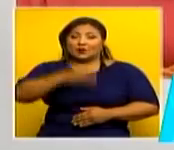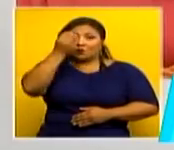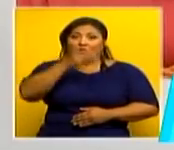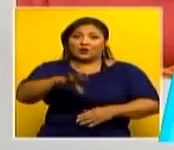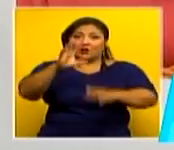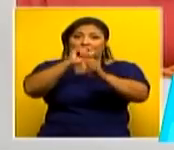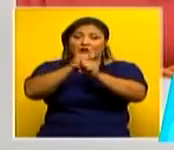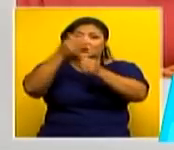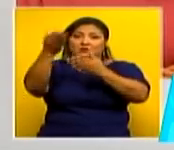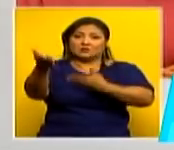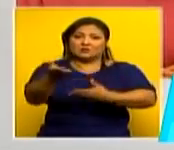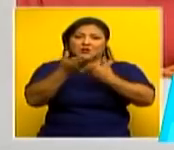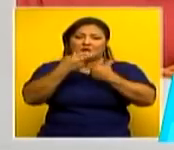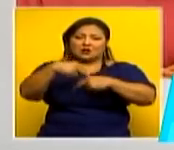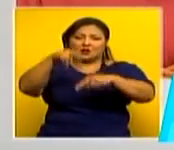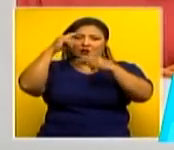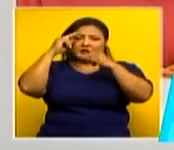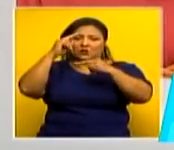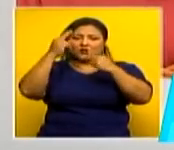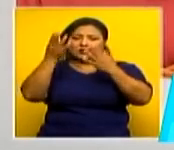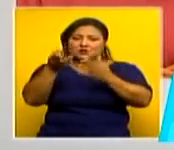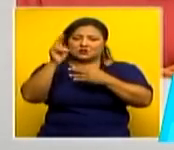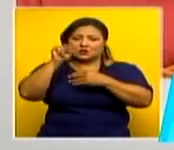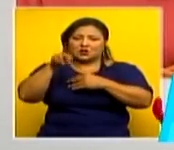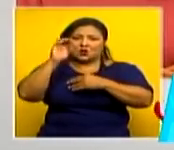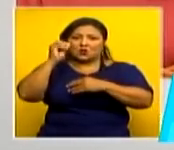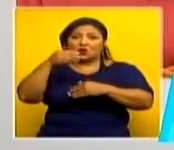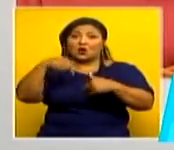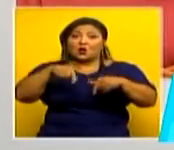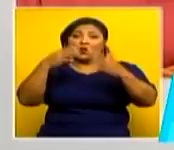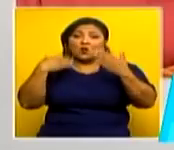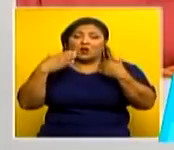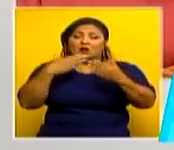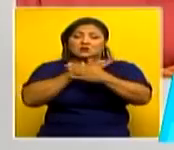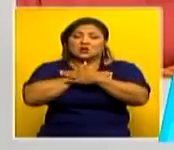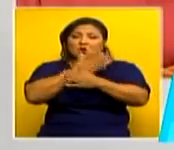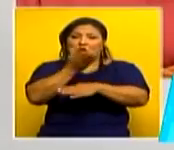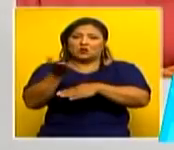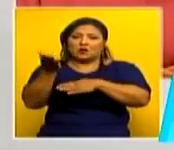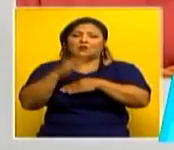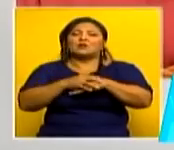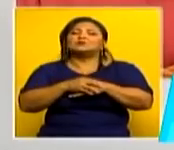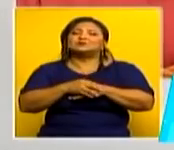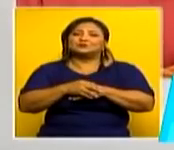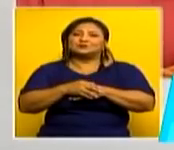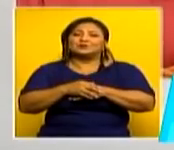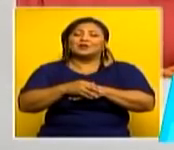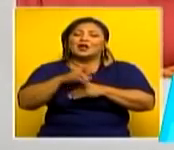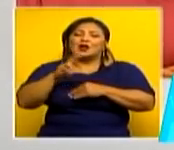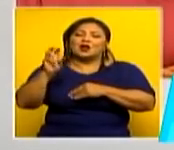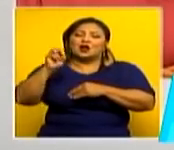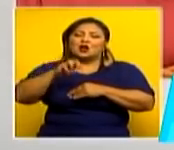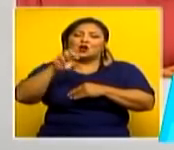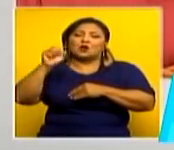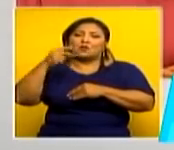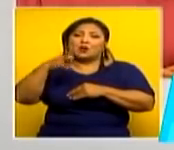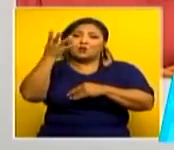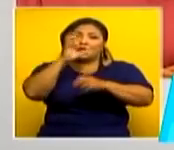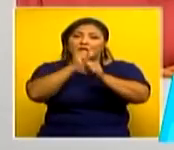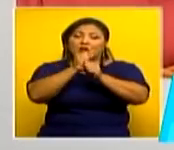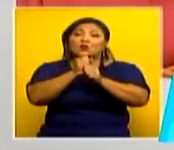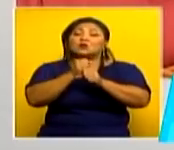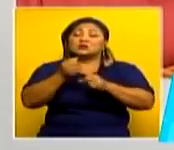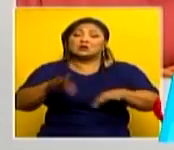buenas noches, bienvenidos a las noticias estelares de lunes. Guayaquil, saludamos a Verónica Landeta. Verónica. Robert, amigos oyentes, muy buenas noches.